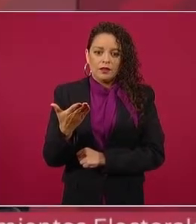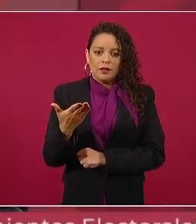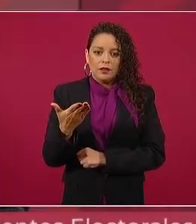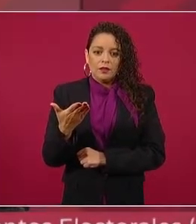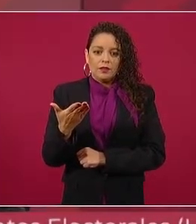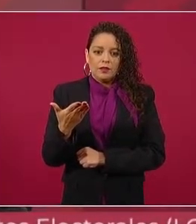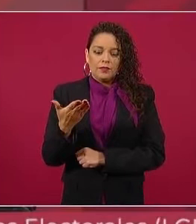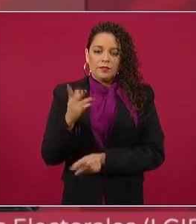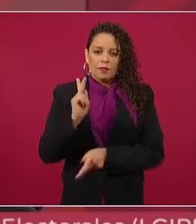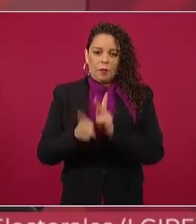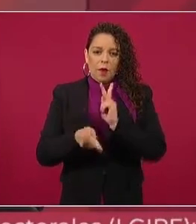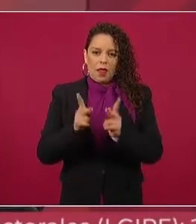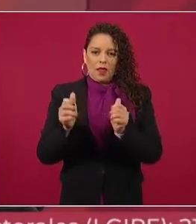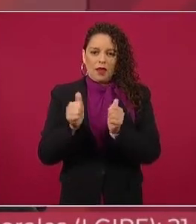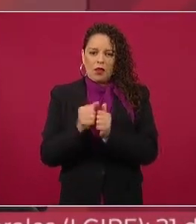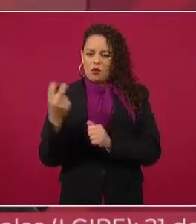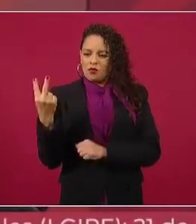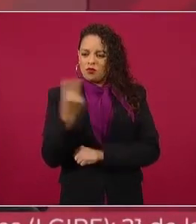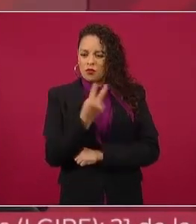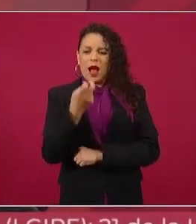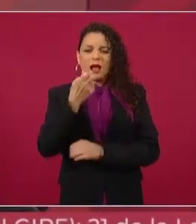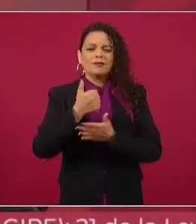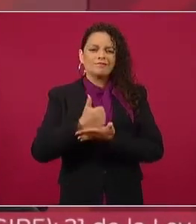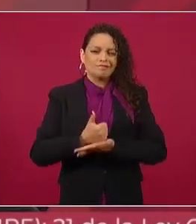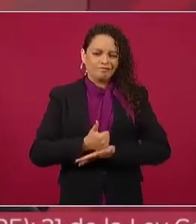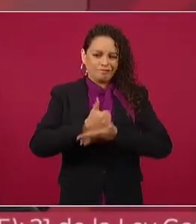que hable con los dos.